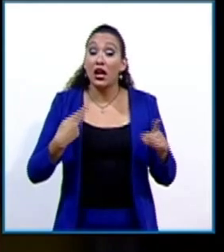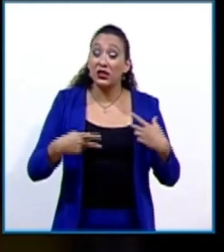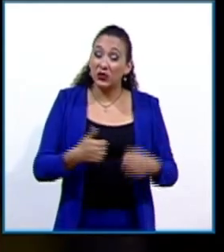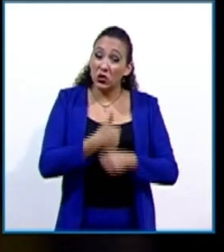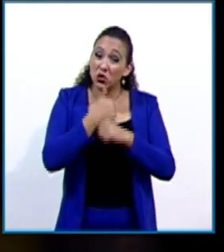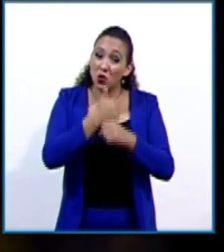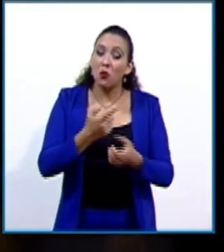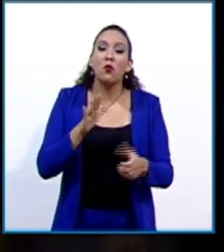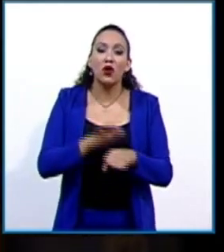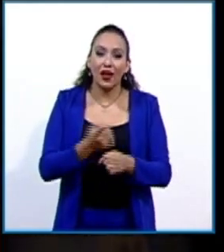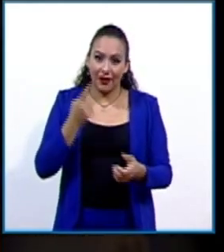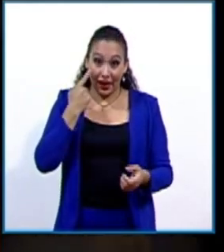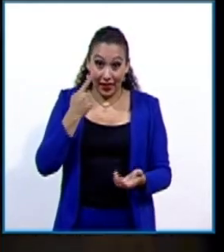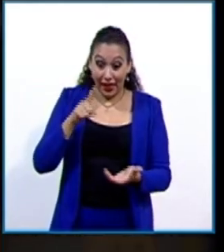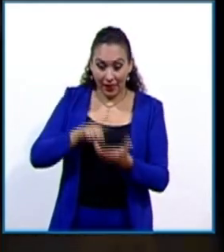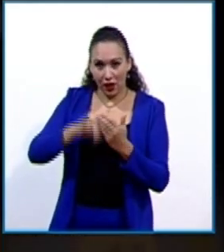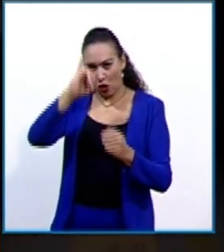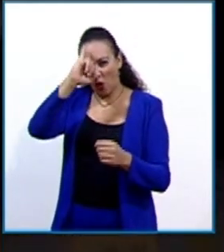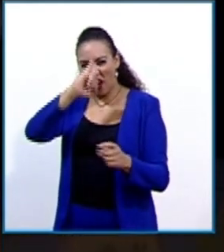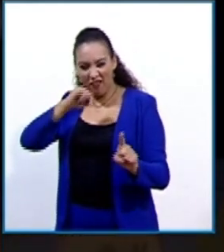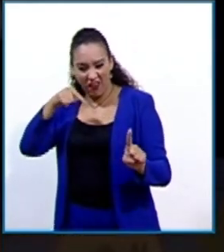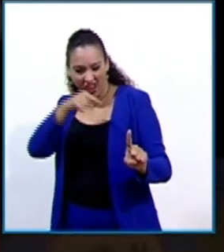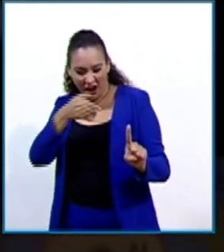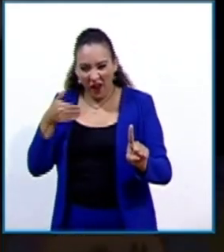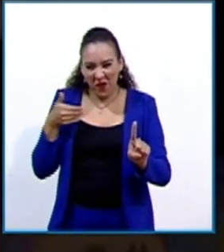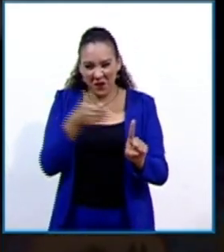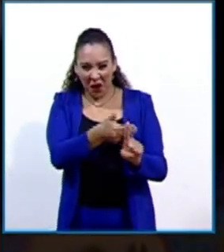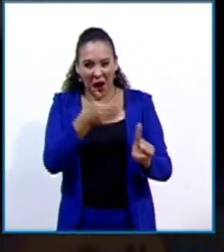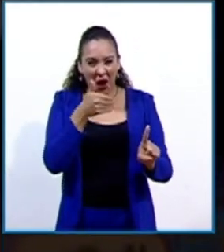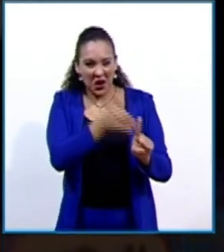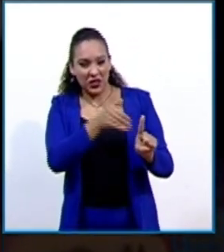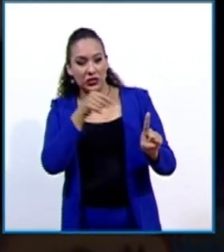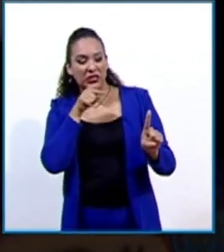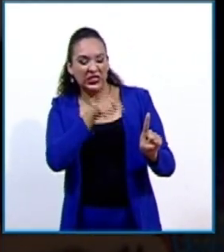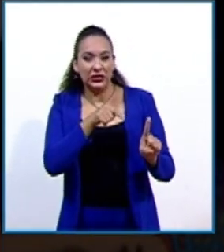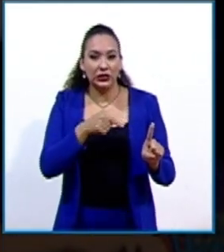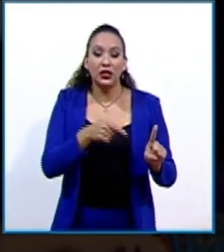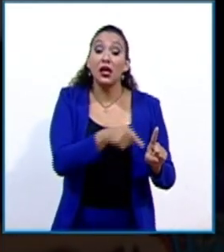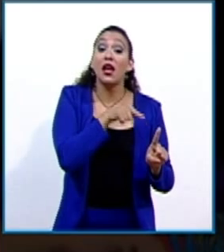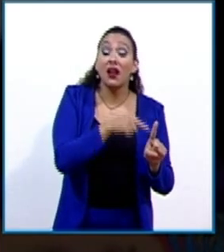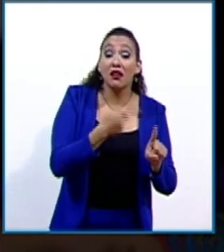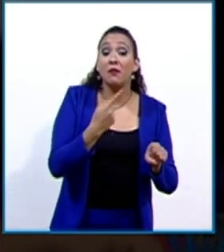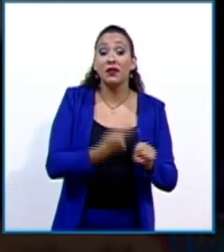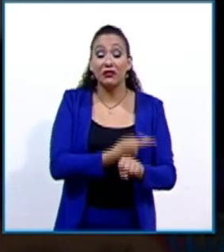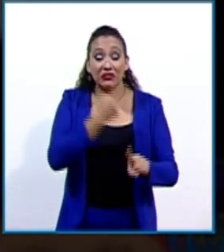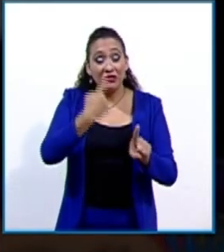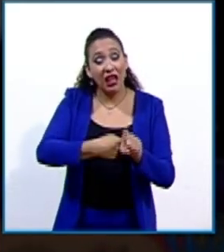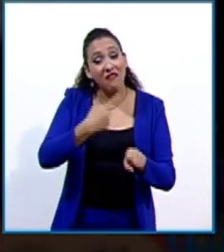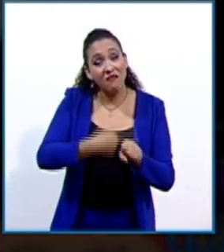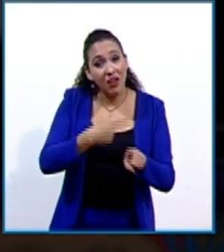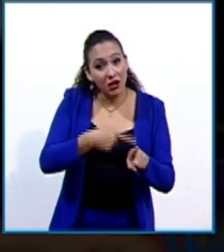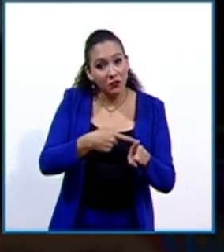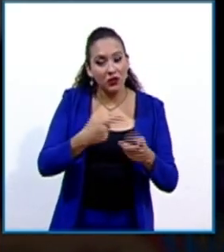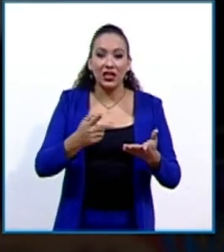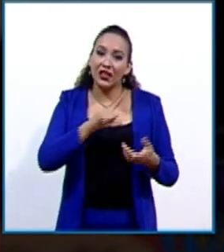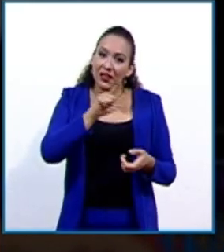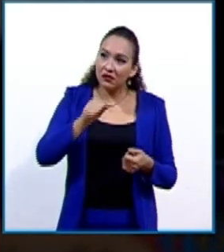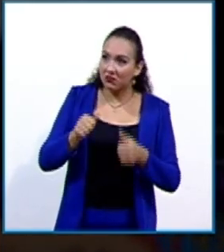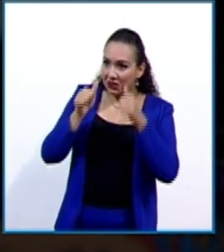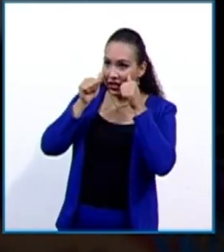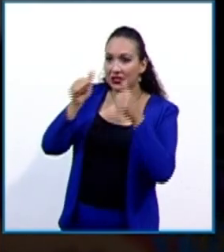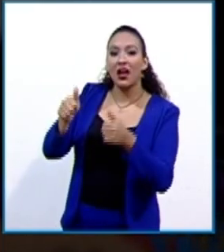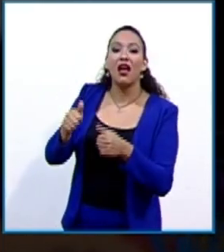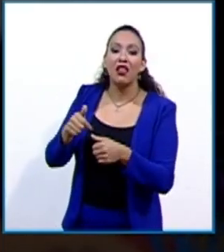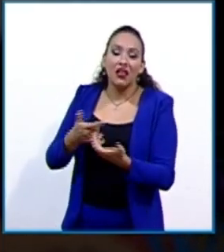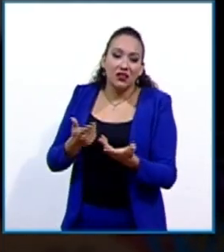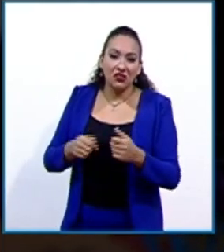hostigamiento laboral por parte de su jefe inmediato, lo que le provocó una enfermedad que lo orilló a faltar para recibir atención médica,